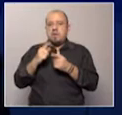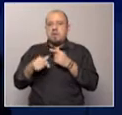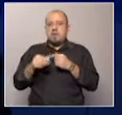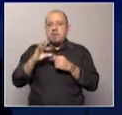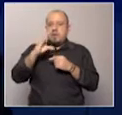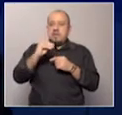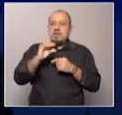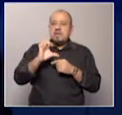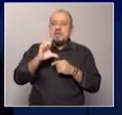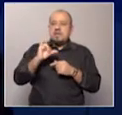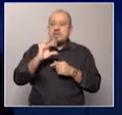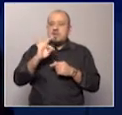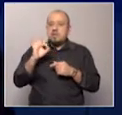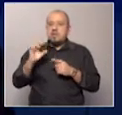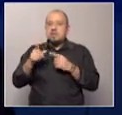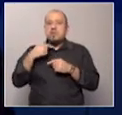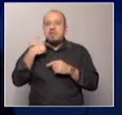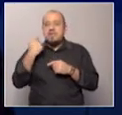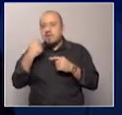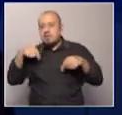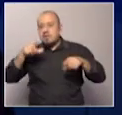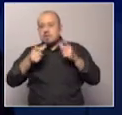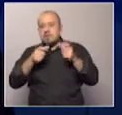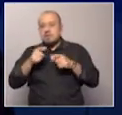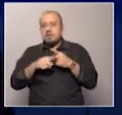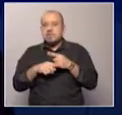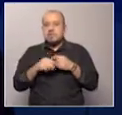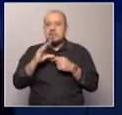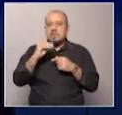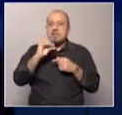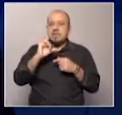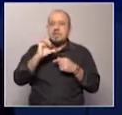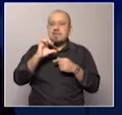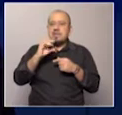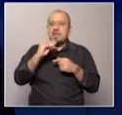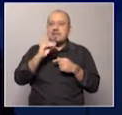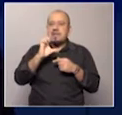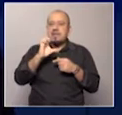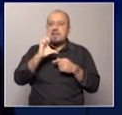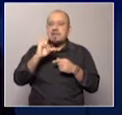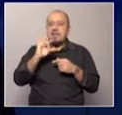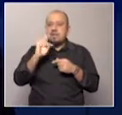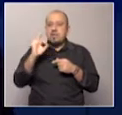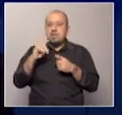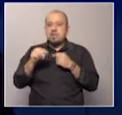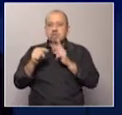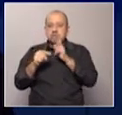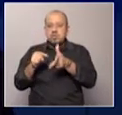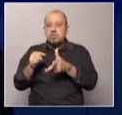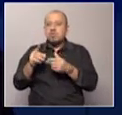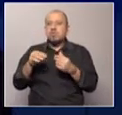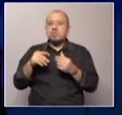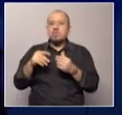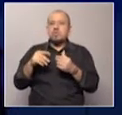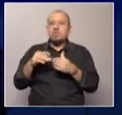terribles es las víctimas y en las víctimas primarias del delito que sufren el delito y la víctima secundaria sus hijos sus allegados sus